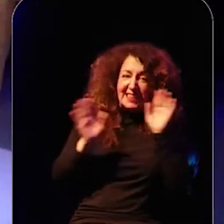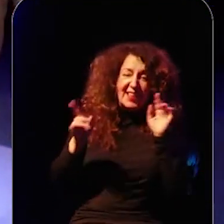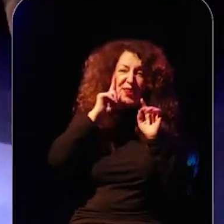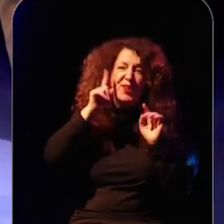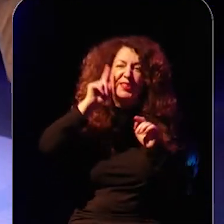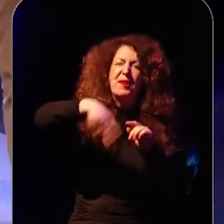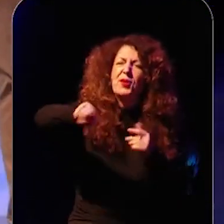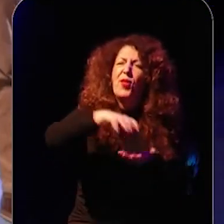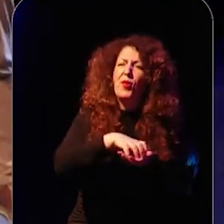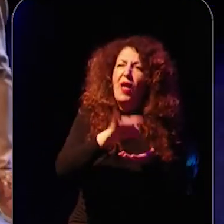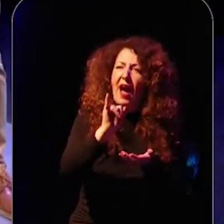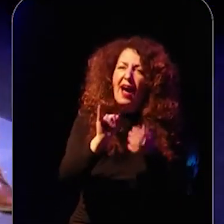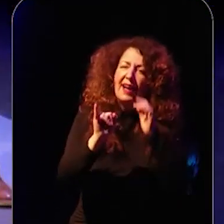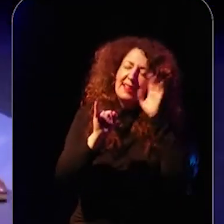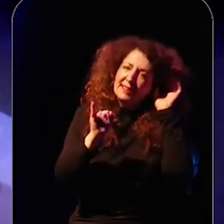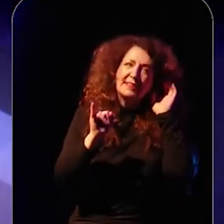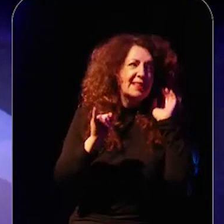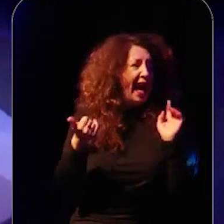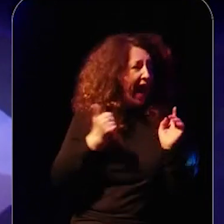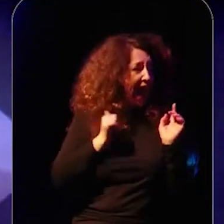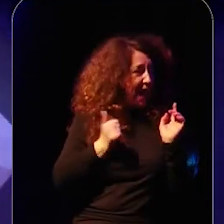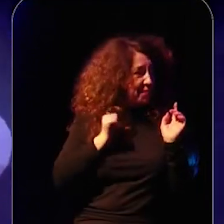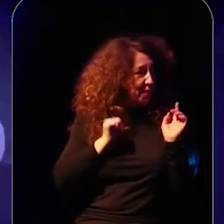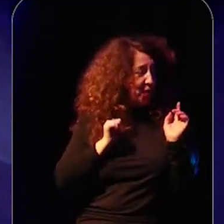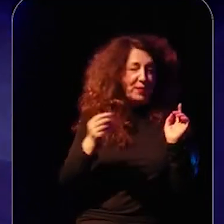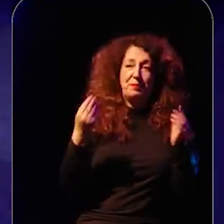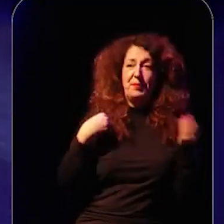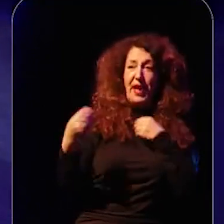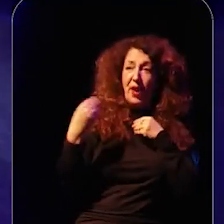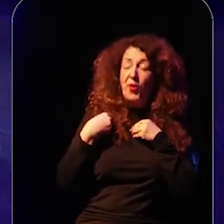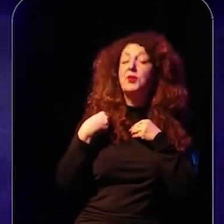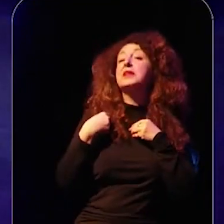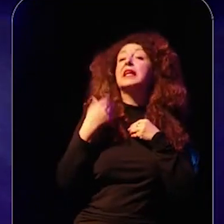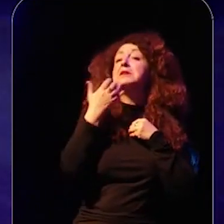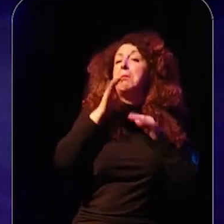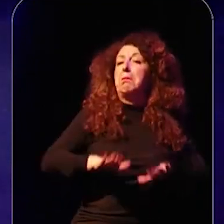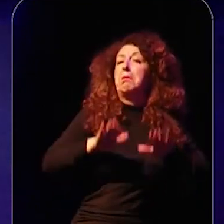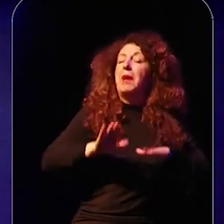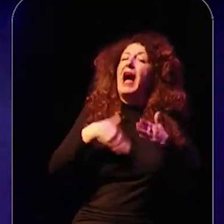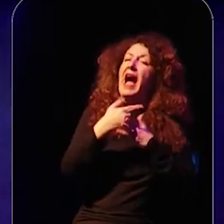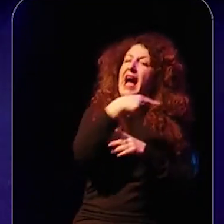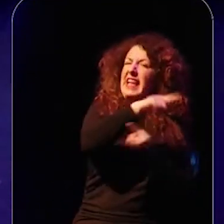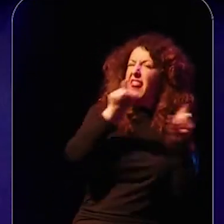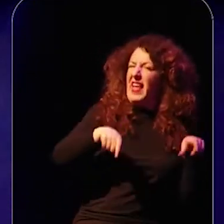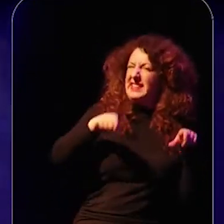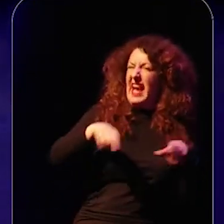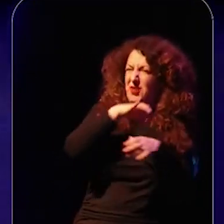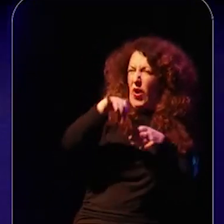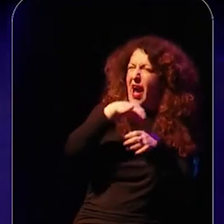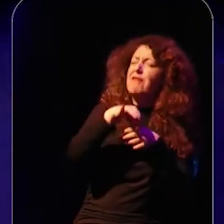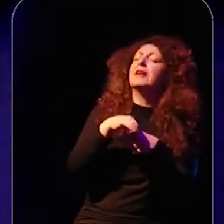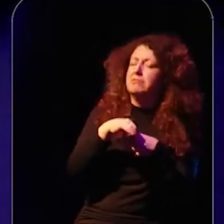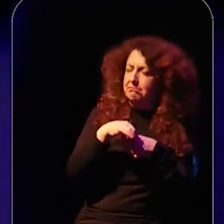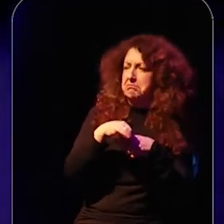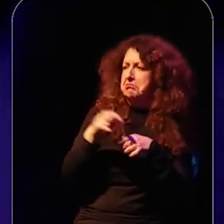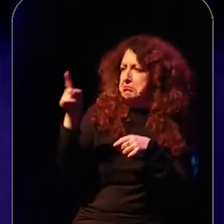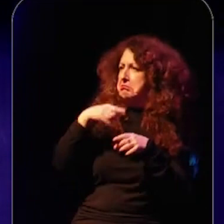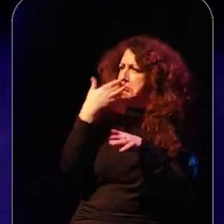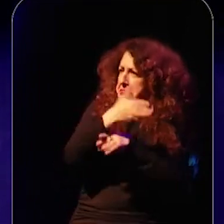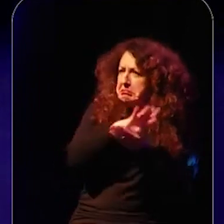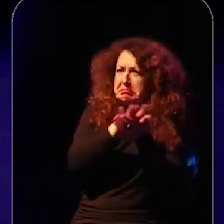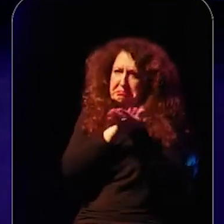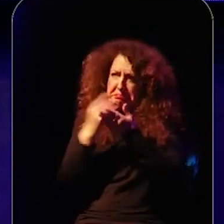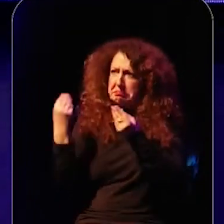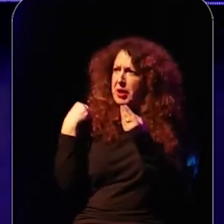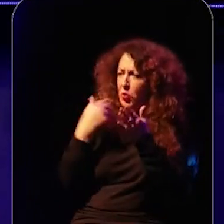tenéis alguna duda, ahora estamos abiertos a preguntas y luego estaremos en el coffee break, también estaremos por ahí si alguien